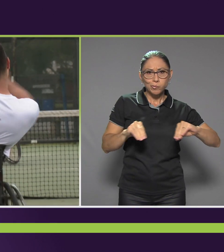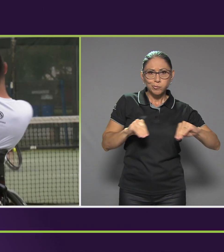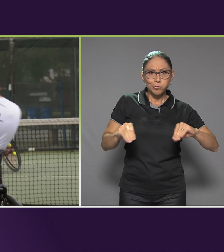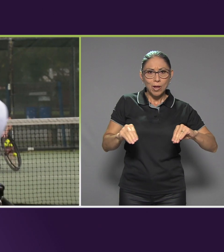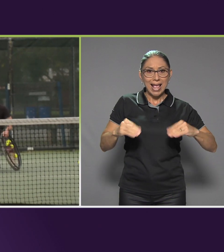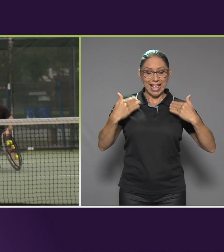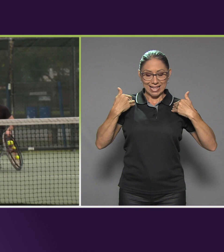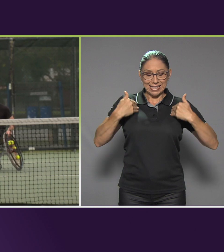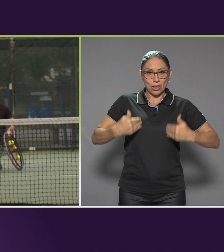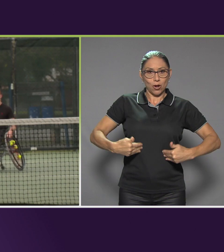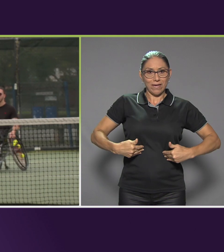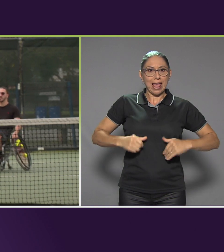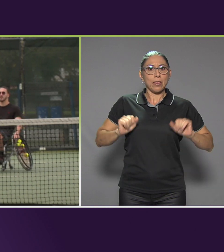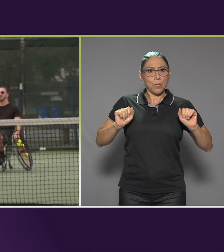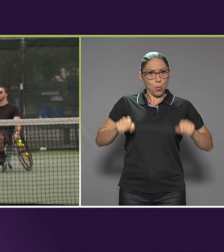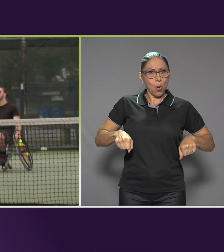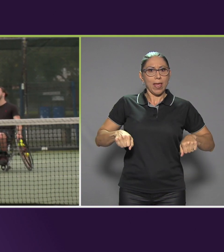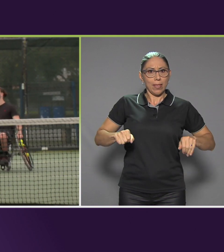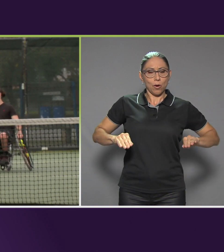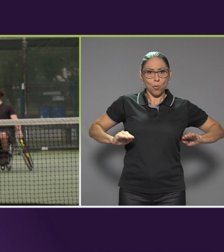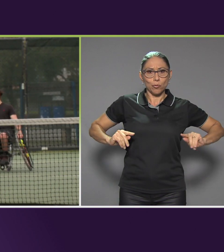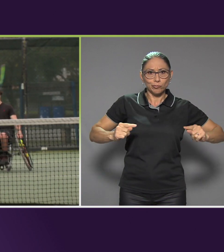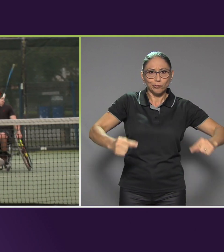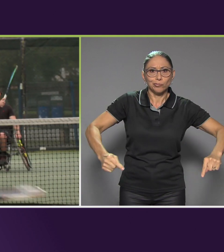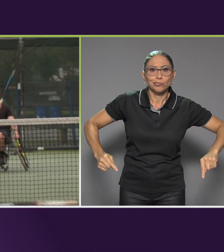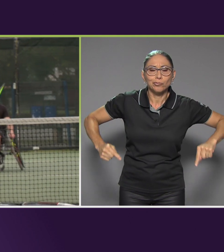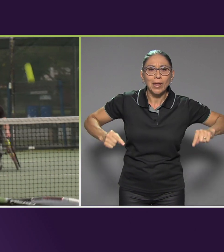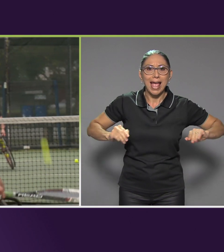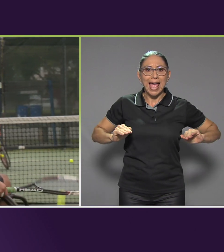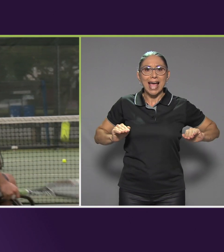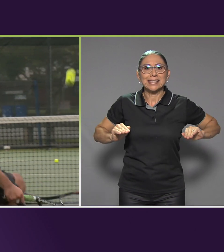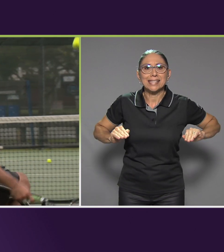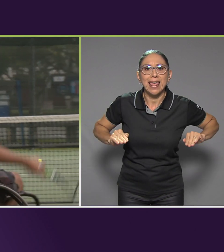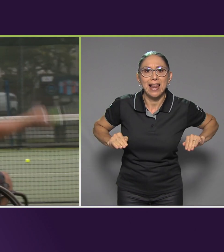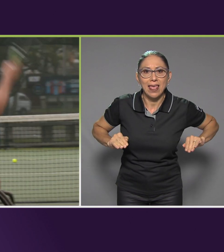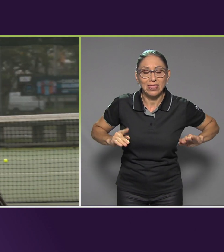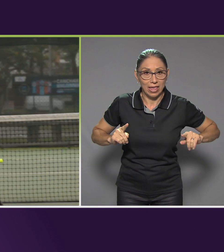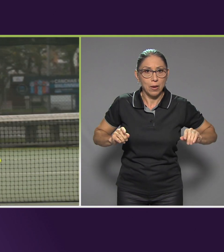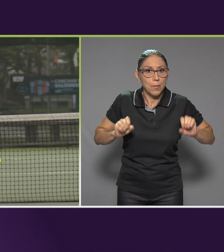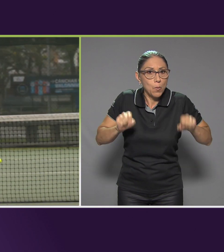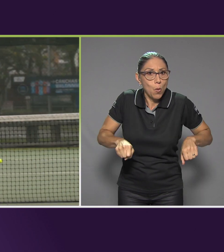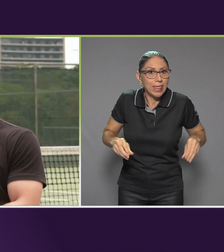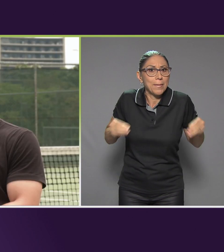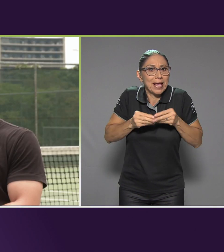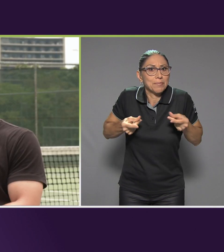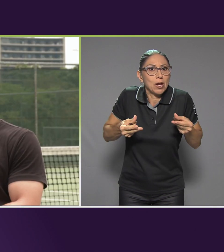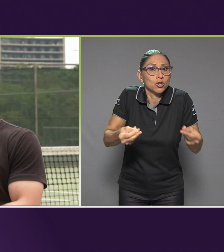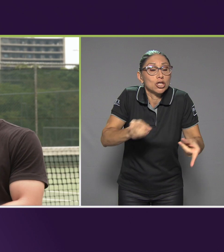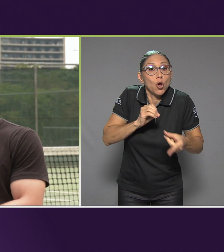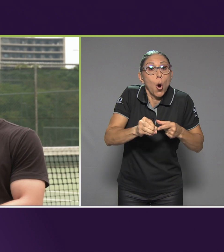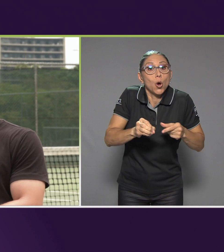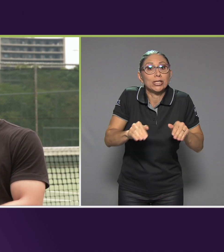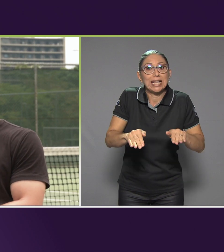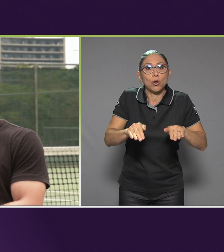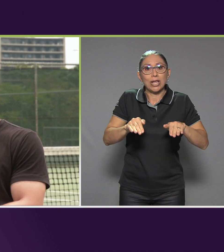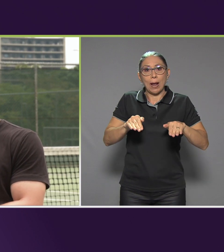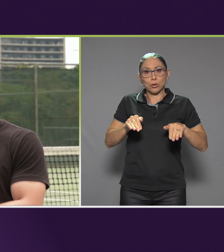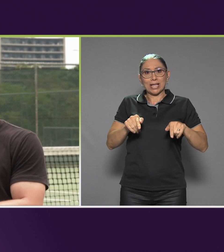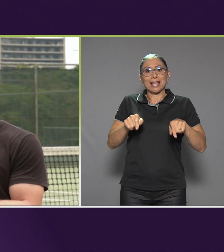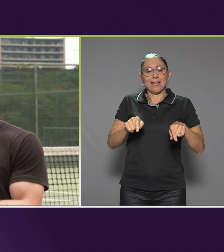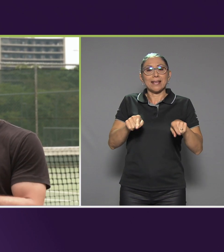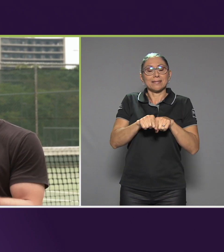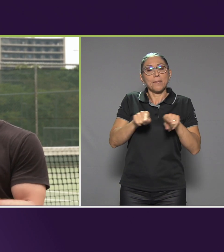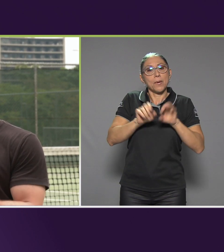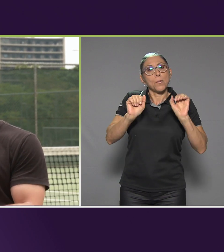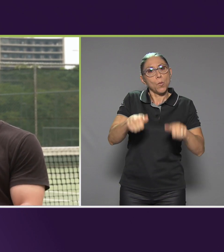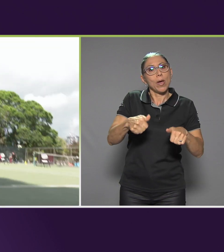centro de gravedad hacia adelante, donde nos va a hacer más veloces en línea recta, o si lo tiramos hacia atrás, eso también nos puede